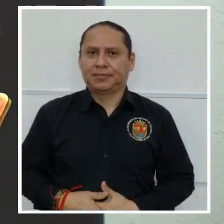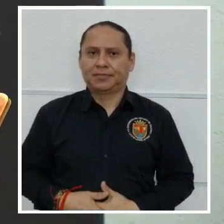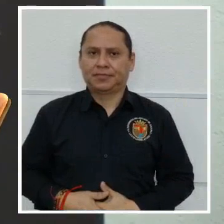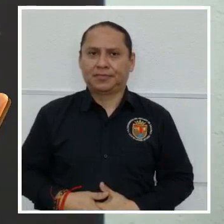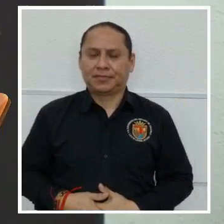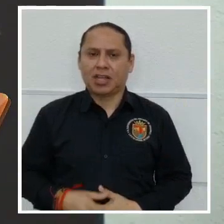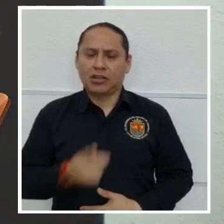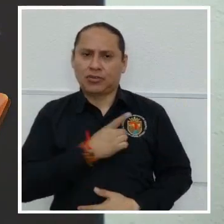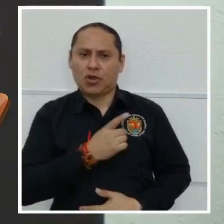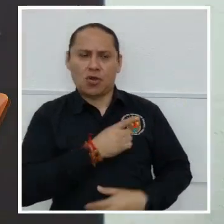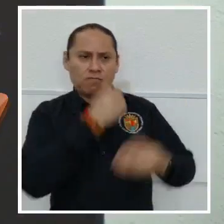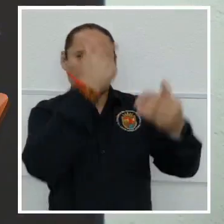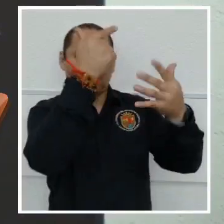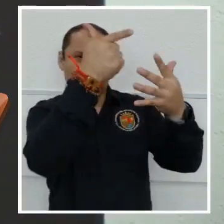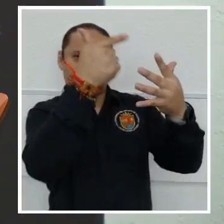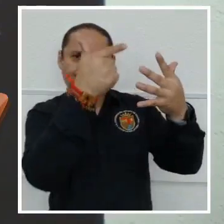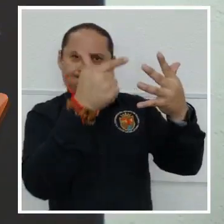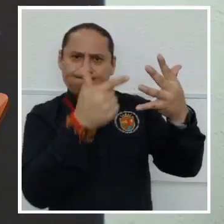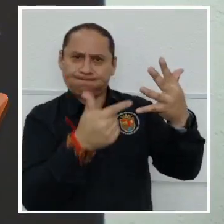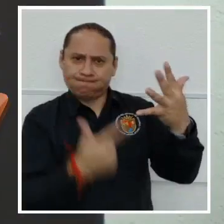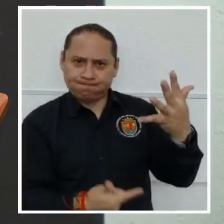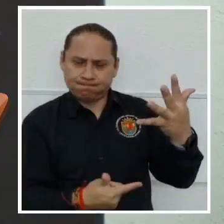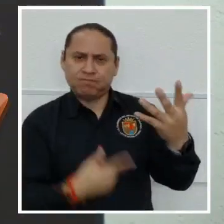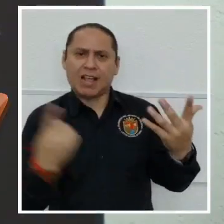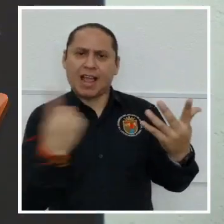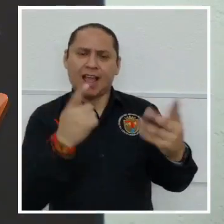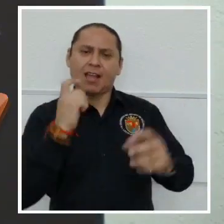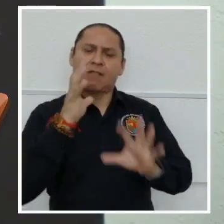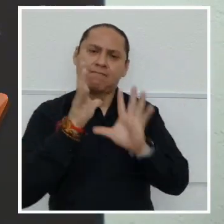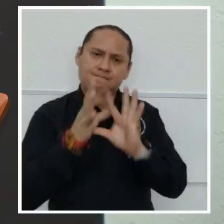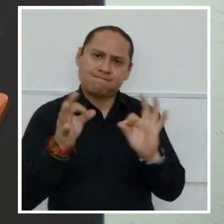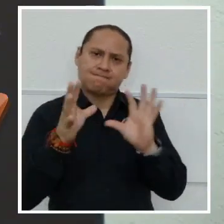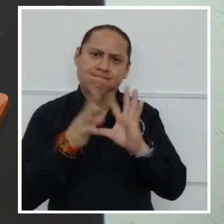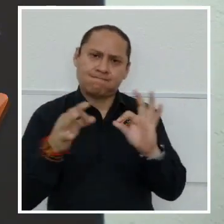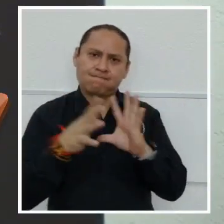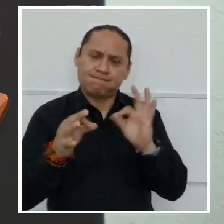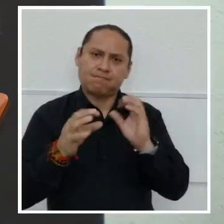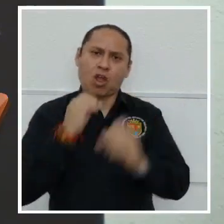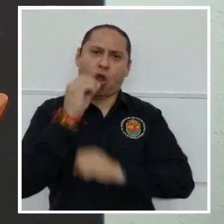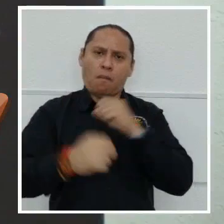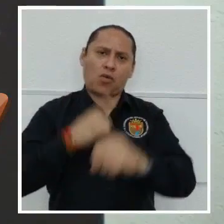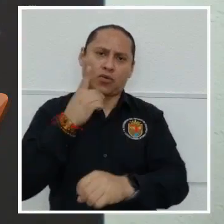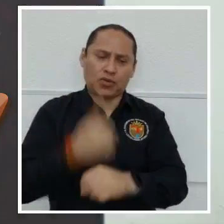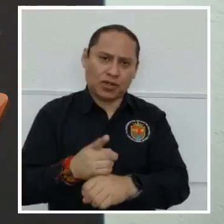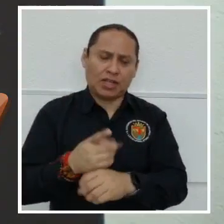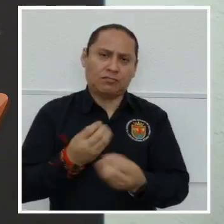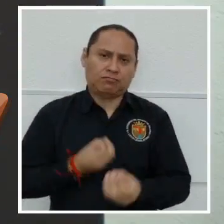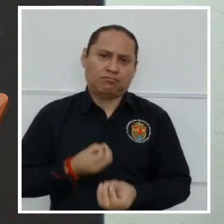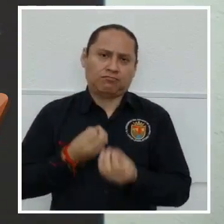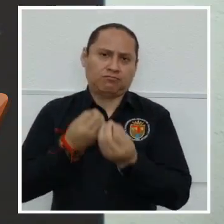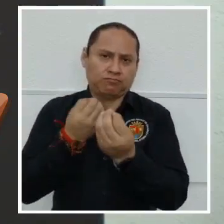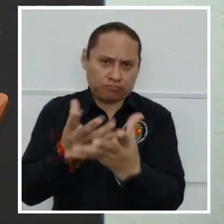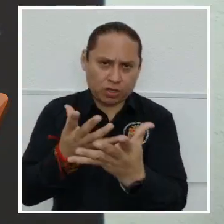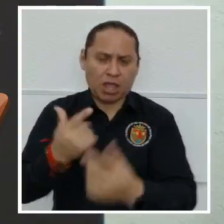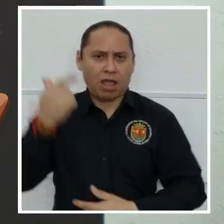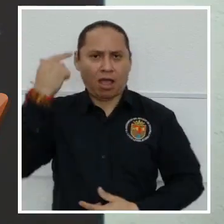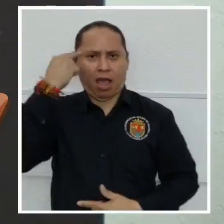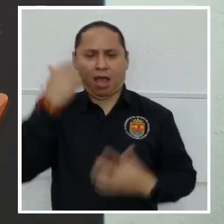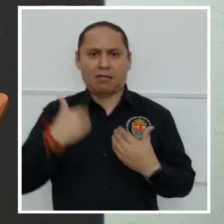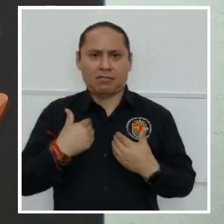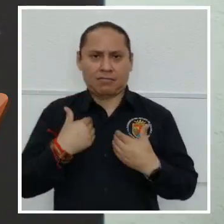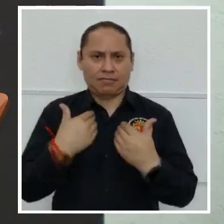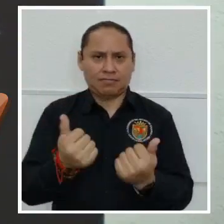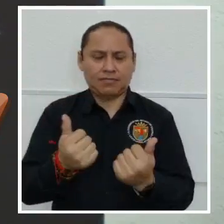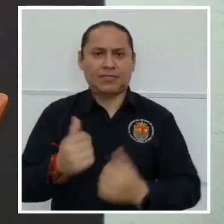algunas consideraciones que nos van a dar la oportunidad de comprender